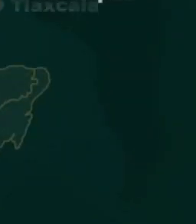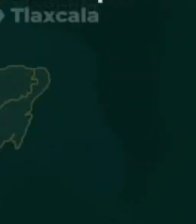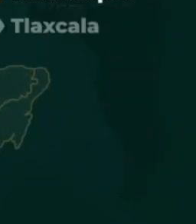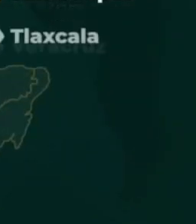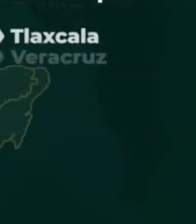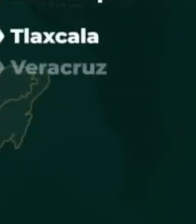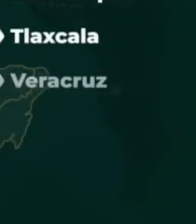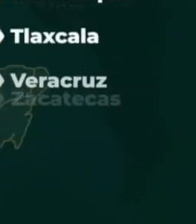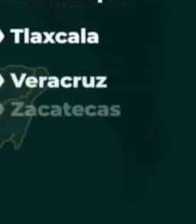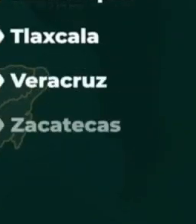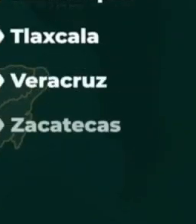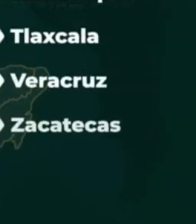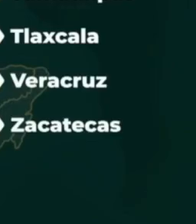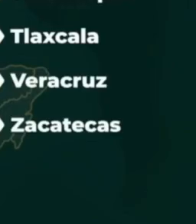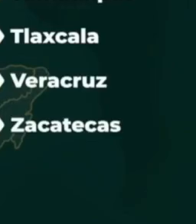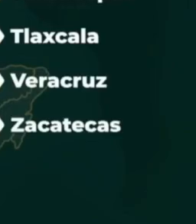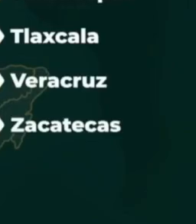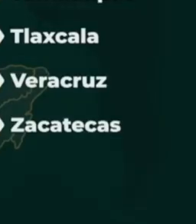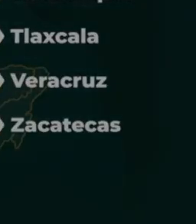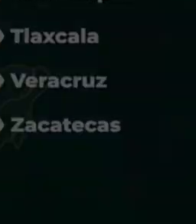República.